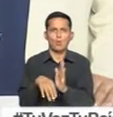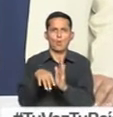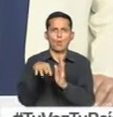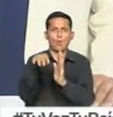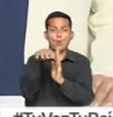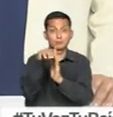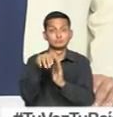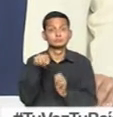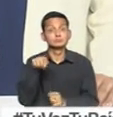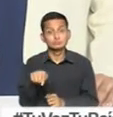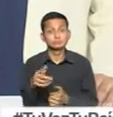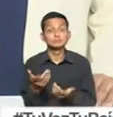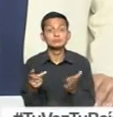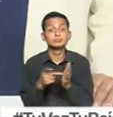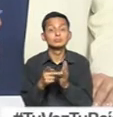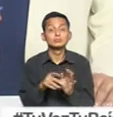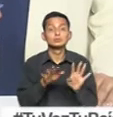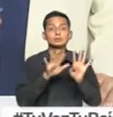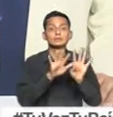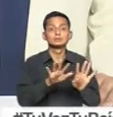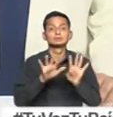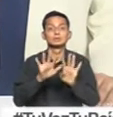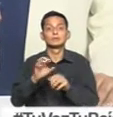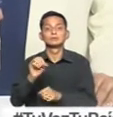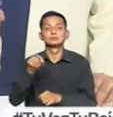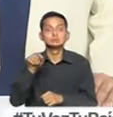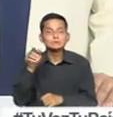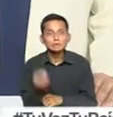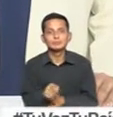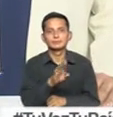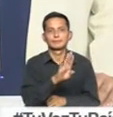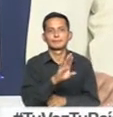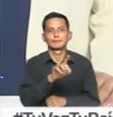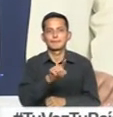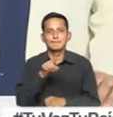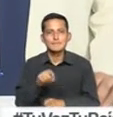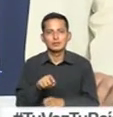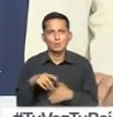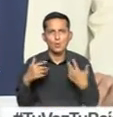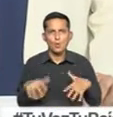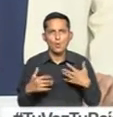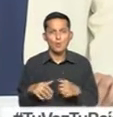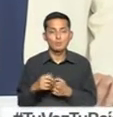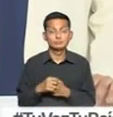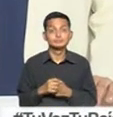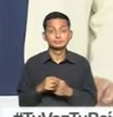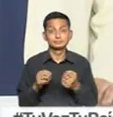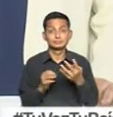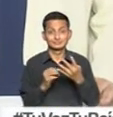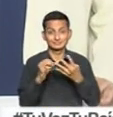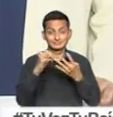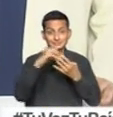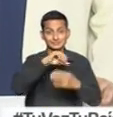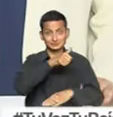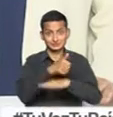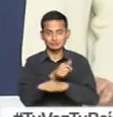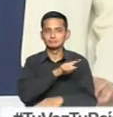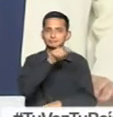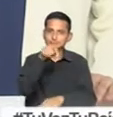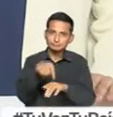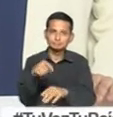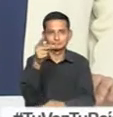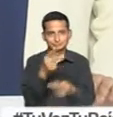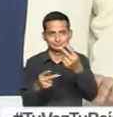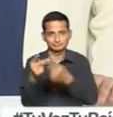estudiante obtuvo un puntaje de 990 sobre 1000. Ella recibió la visita del Secretario Nacional de Educación Superior,